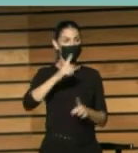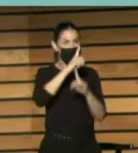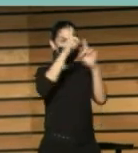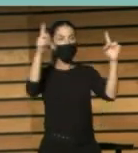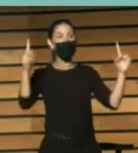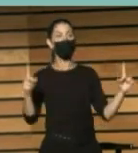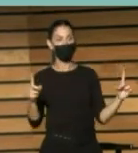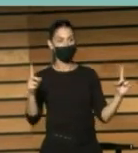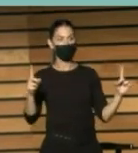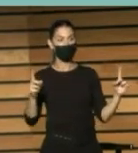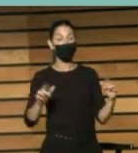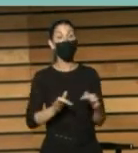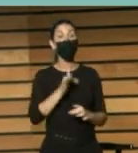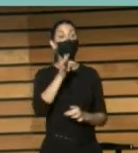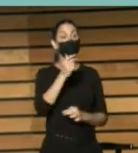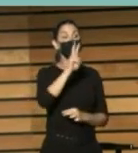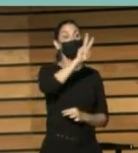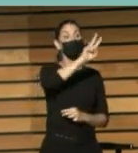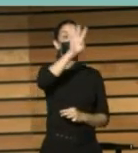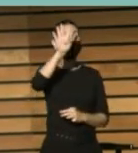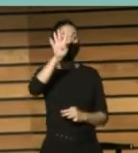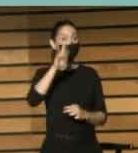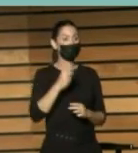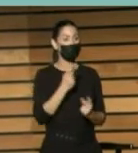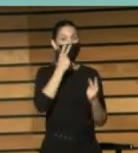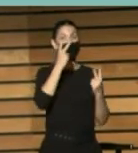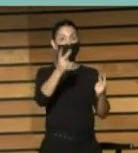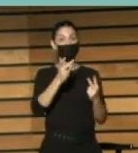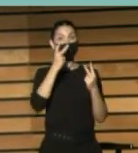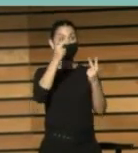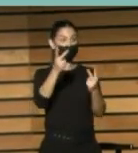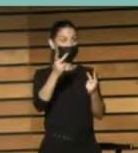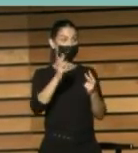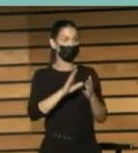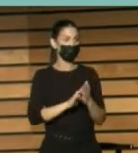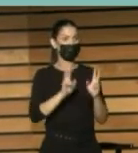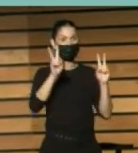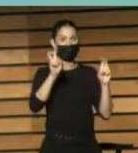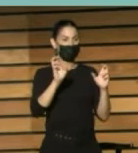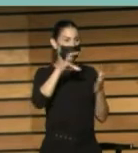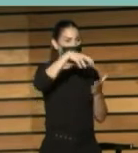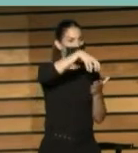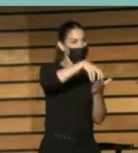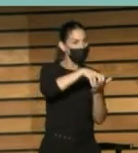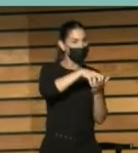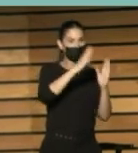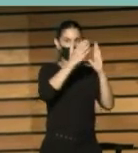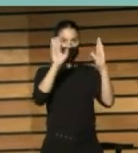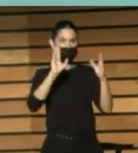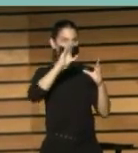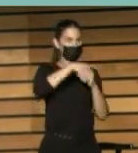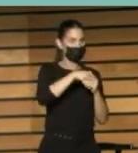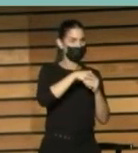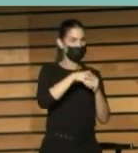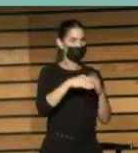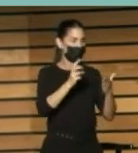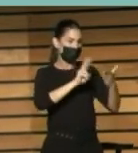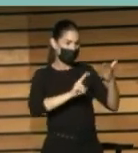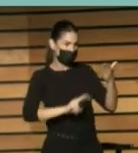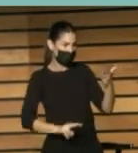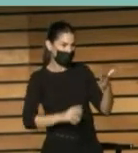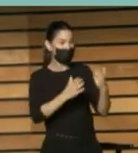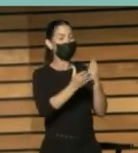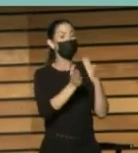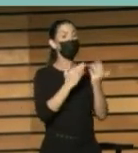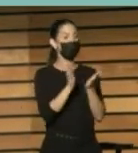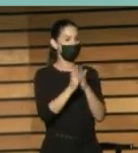de 24 millones de visitas a los catálogos de las bibliotecas. Y en el trasunto